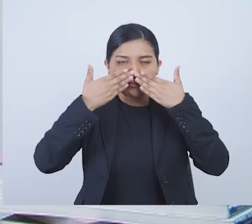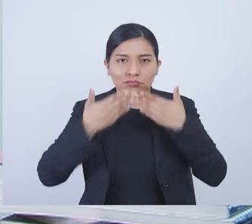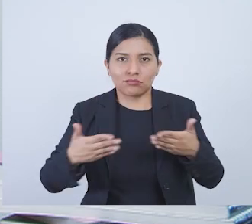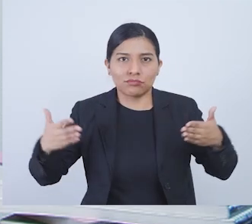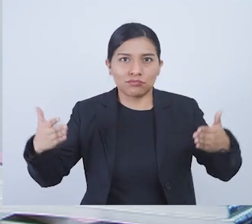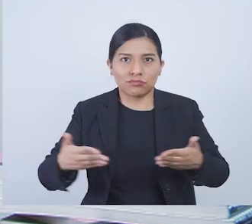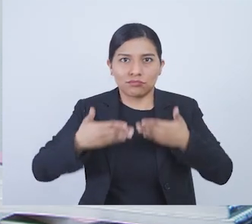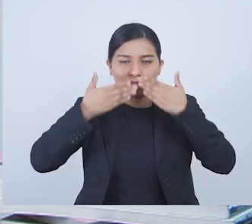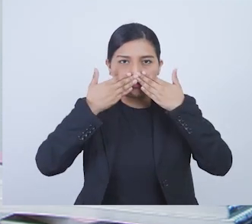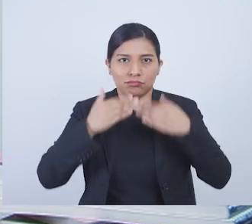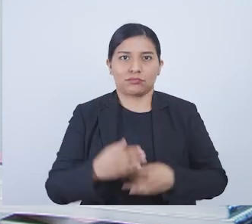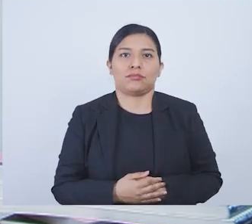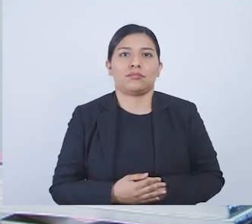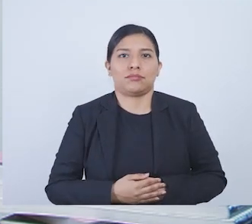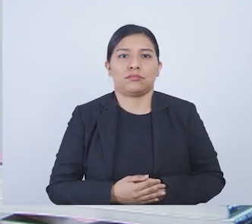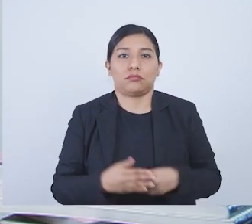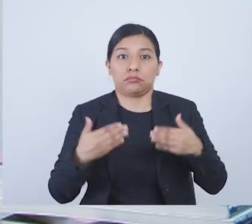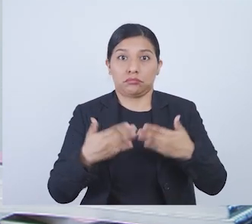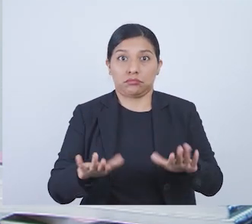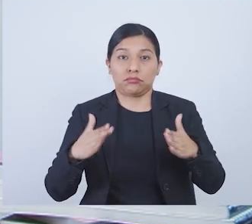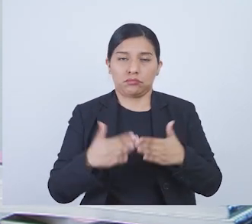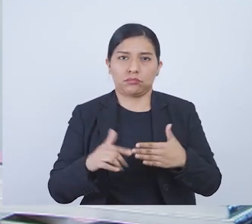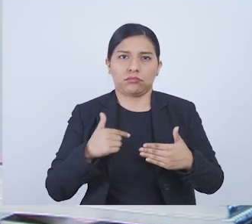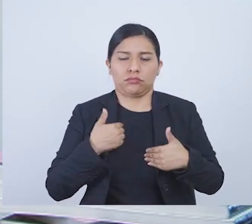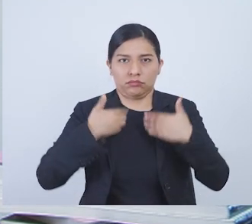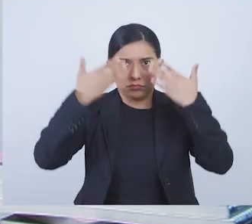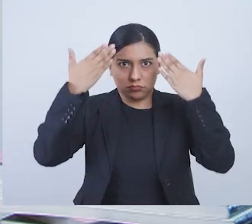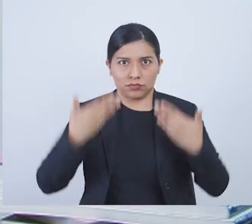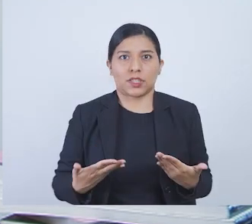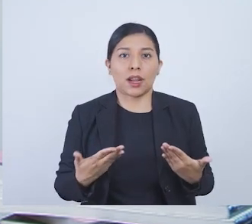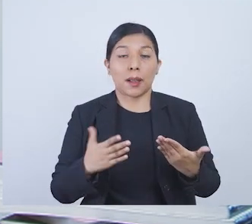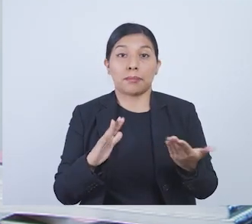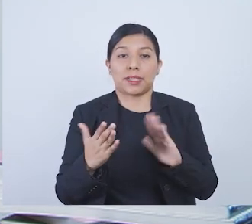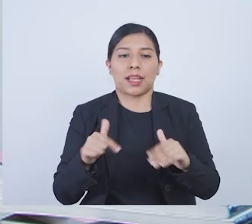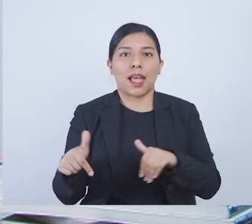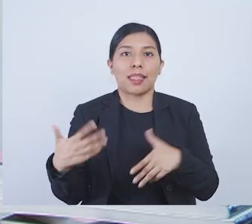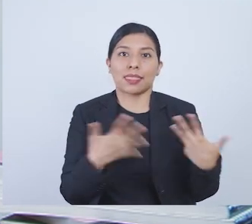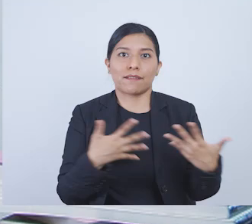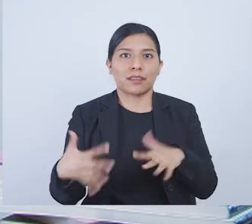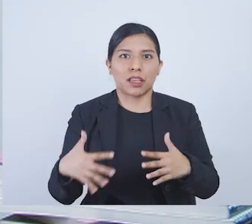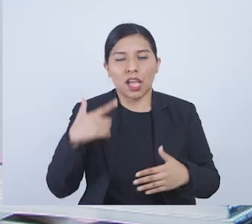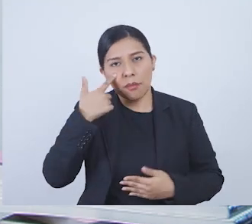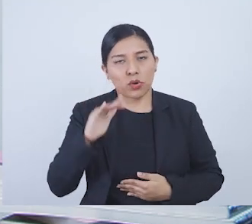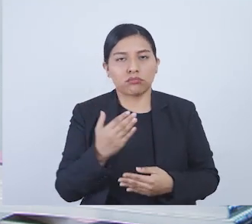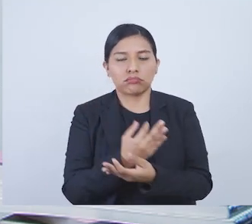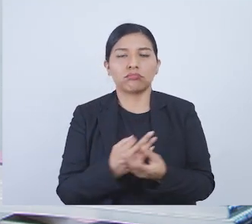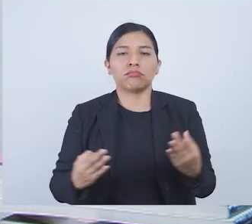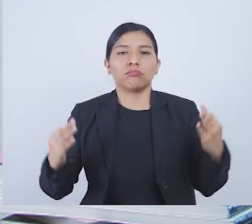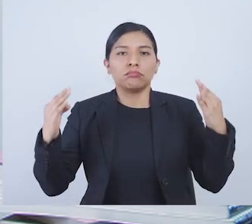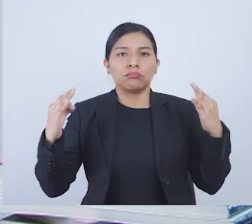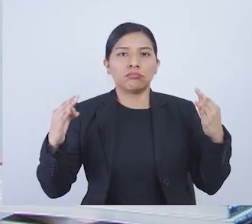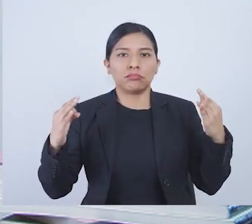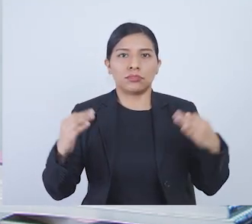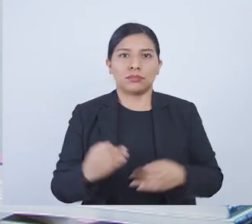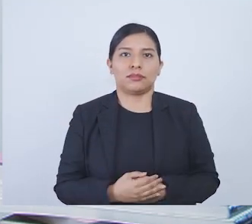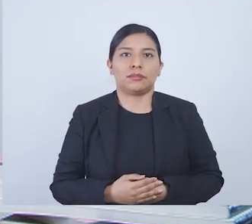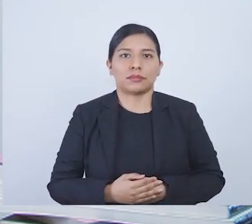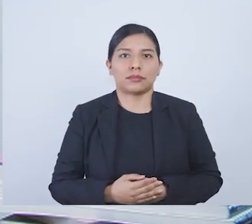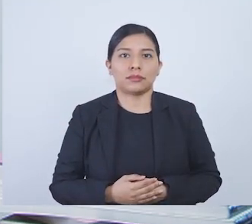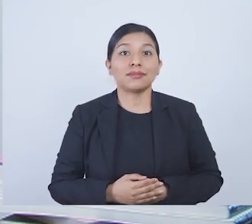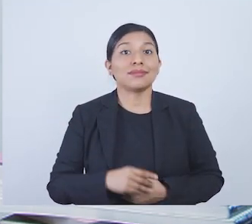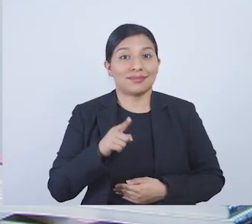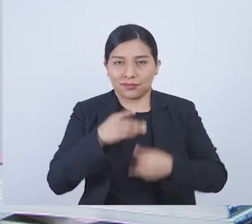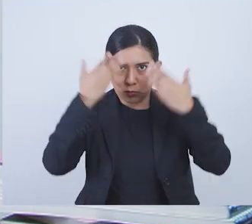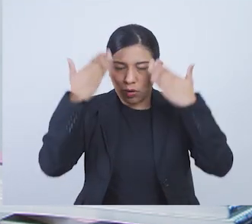en el sostener posturas, muy similar a las actividades que se hacen, por ejemplo, en el yoga. Es decir, todo es